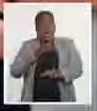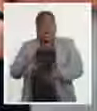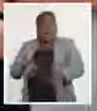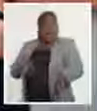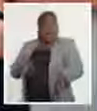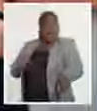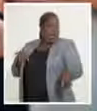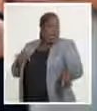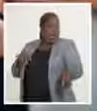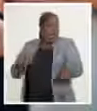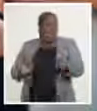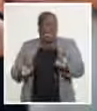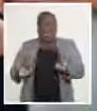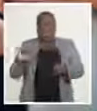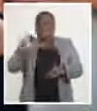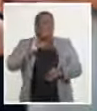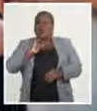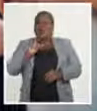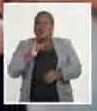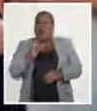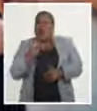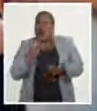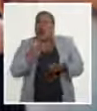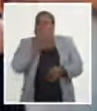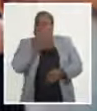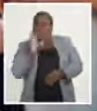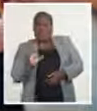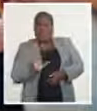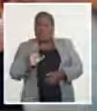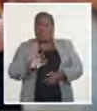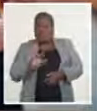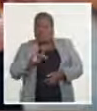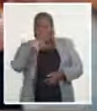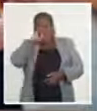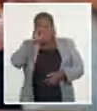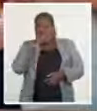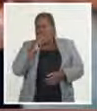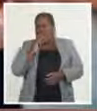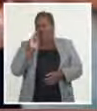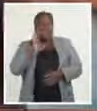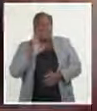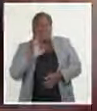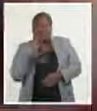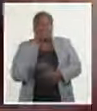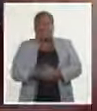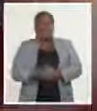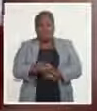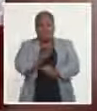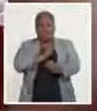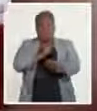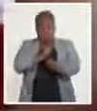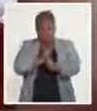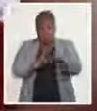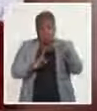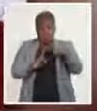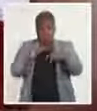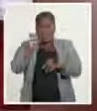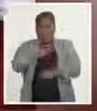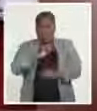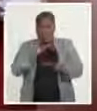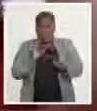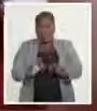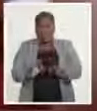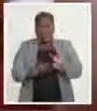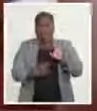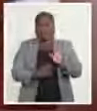la marcada sexualización de la infancia y la vulgaridad, entre otras problemáticas. El uso de las nuevas tecnologías y su presencia en